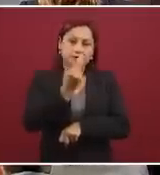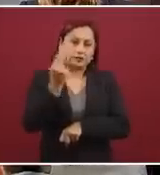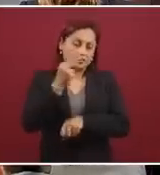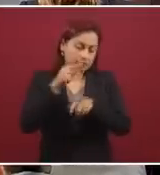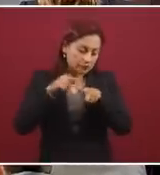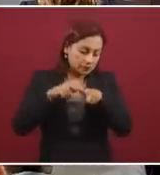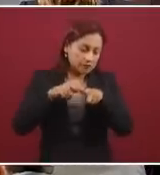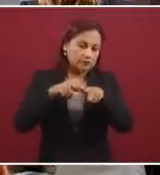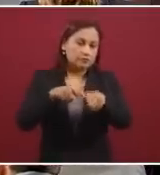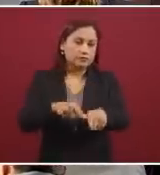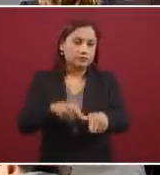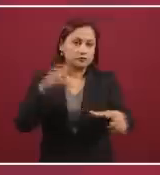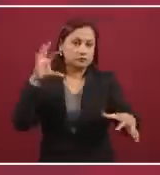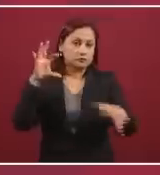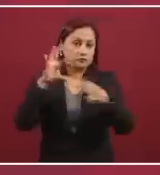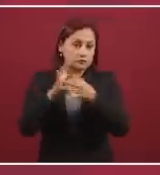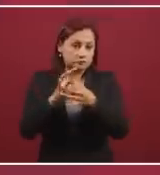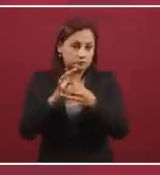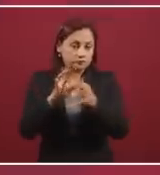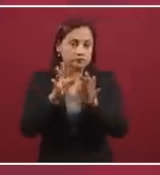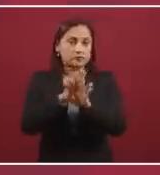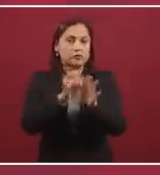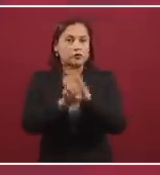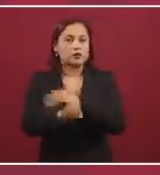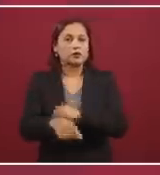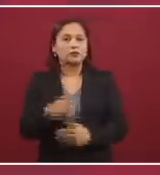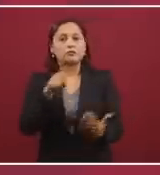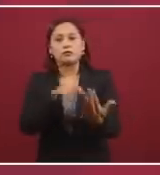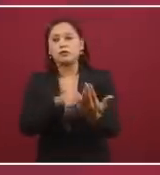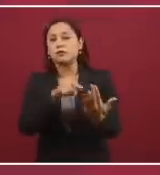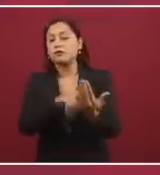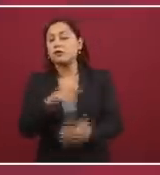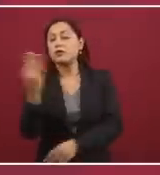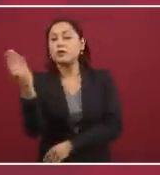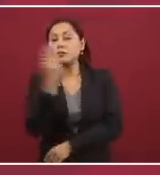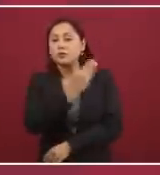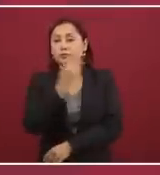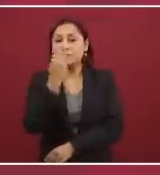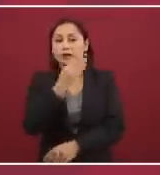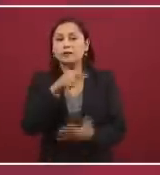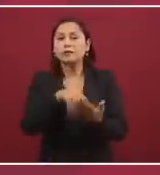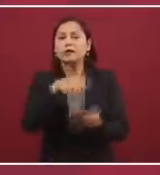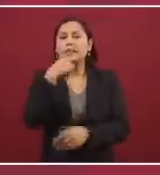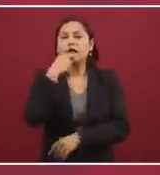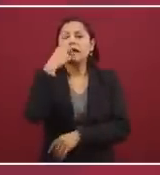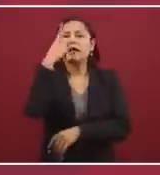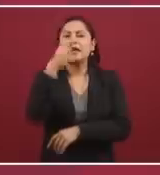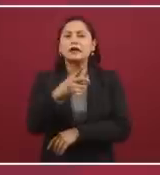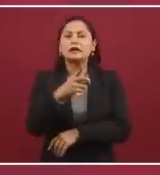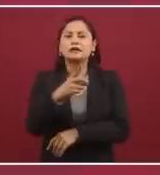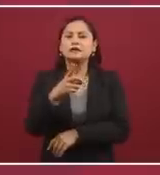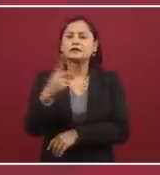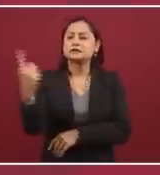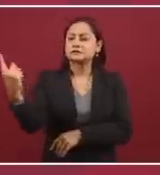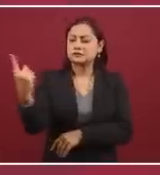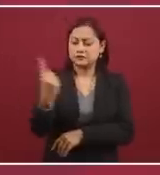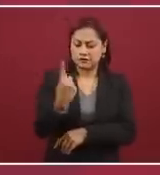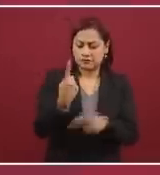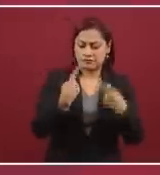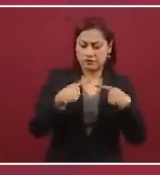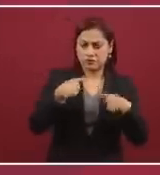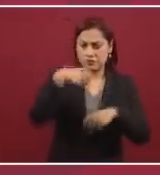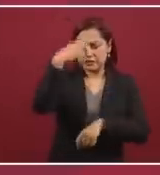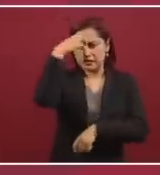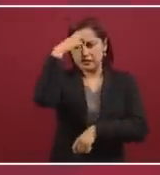en la biblia se habla de proteger forastero de no maltratar al forastero